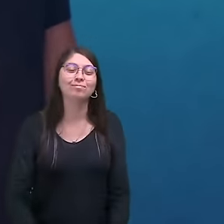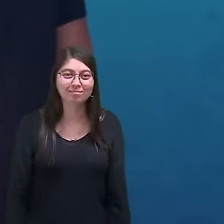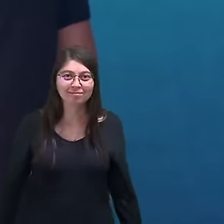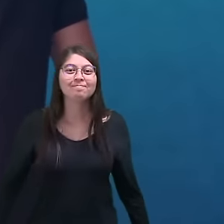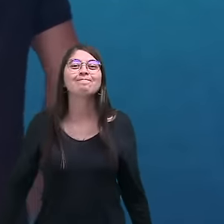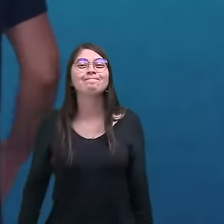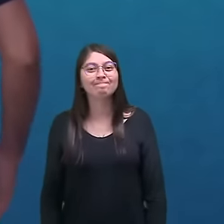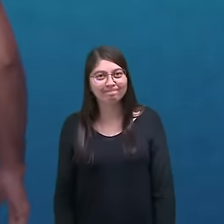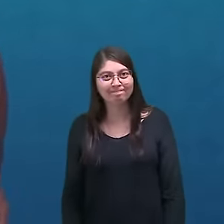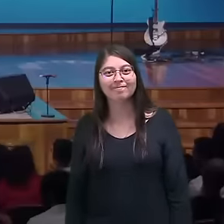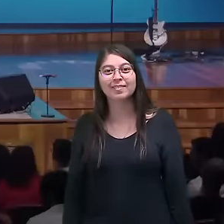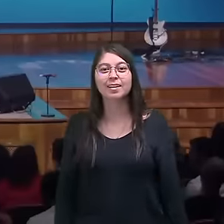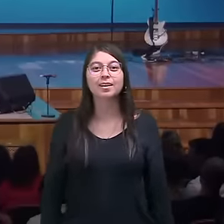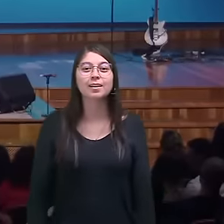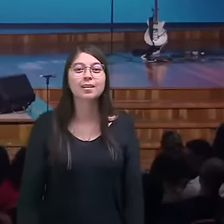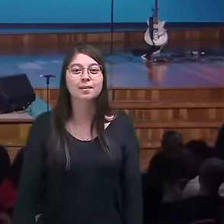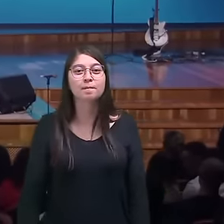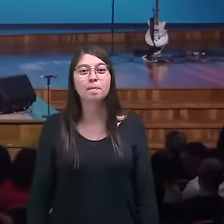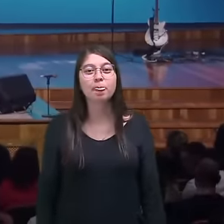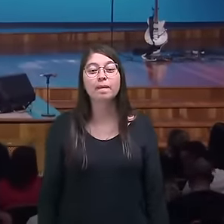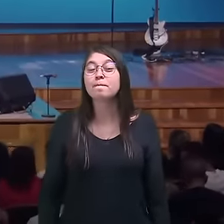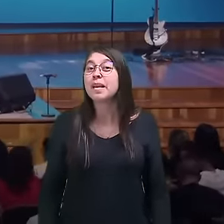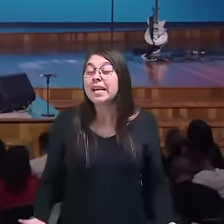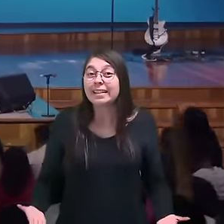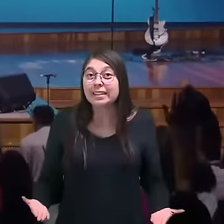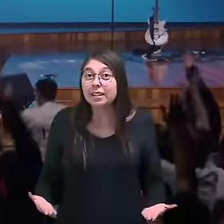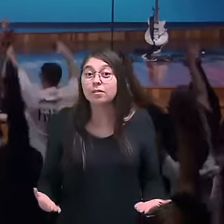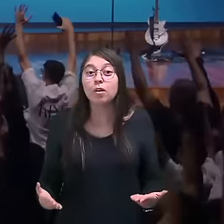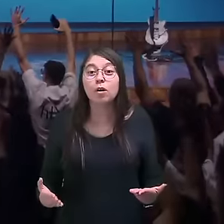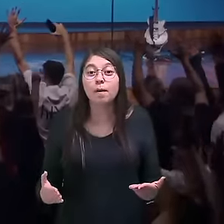Voy a hablar de nuevo: tu garaje va a ficar pequeña.